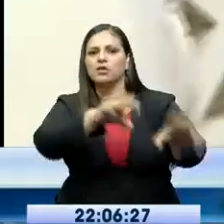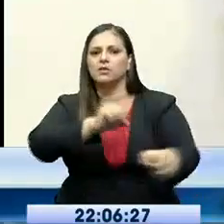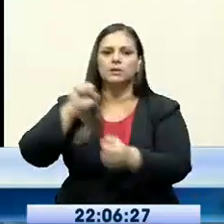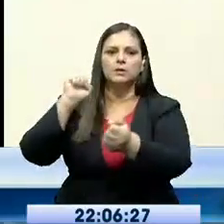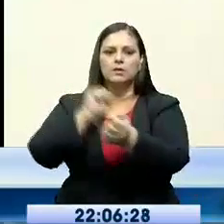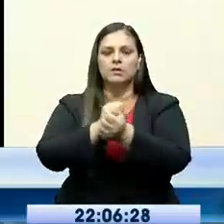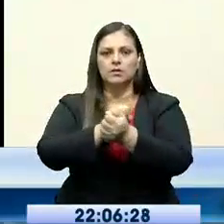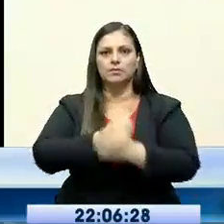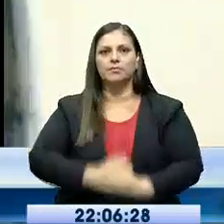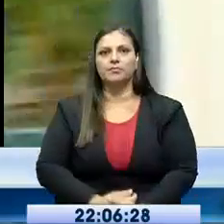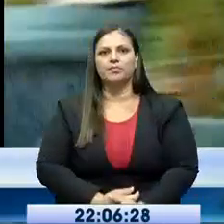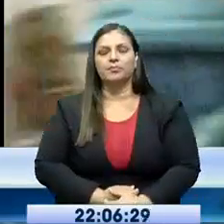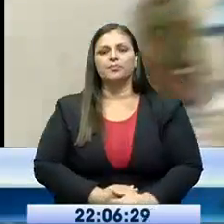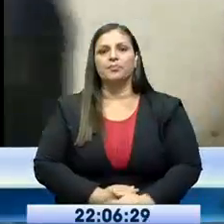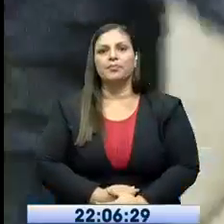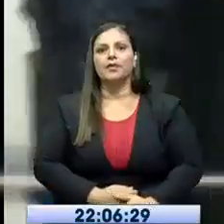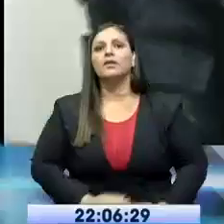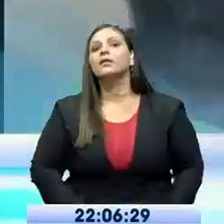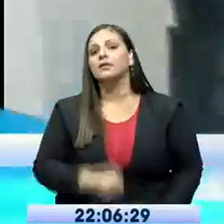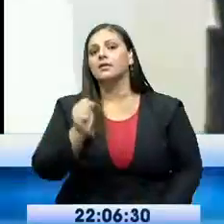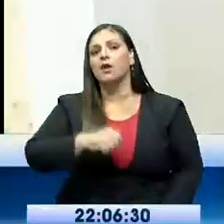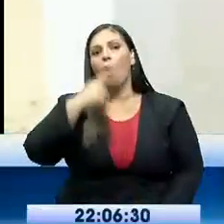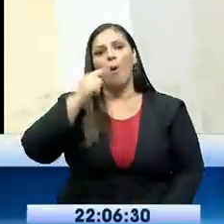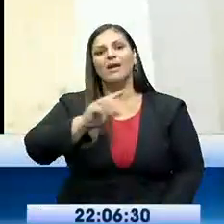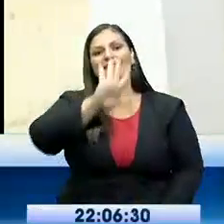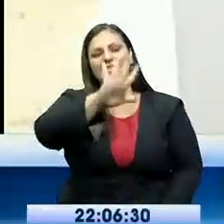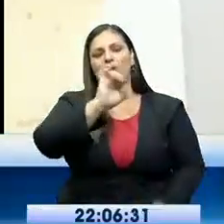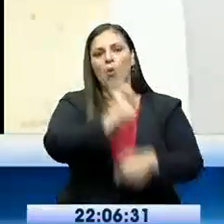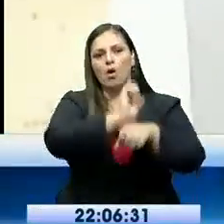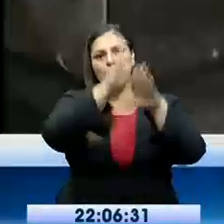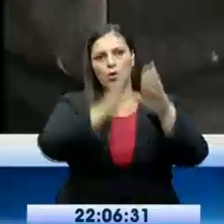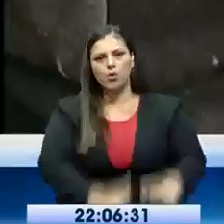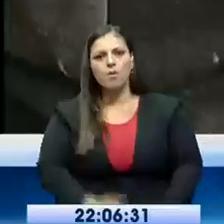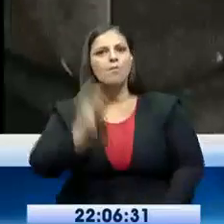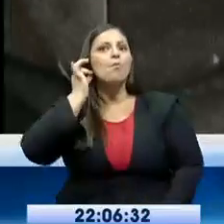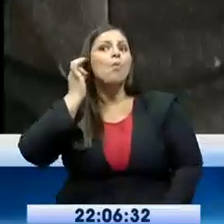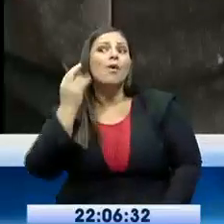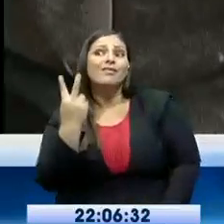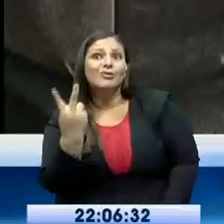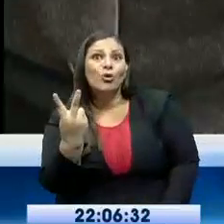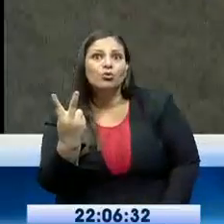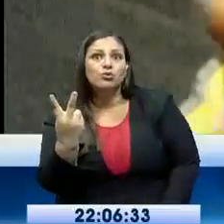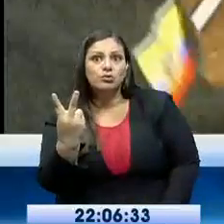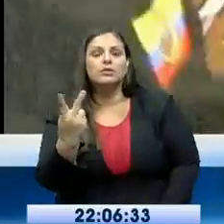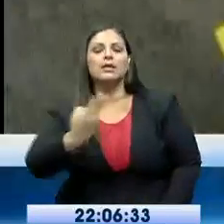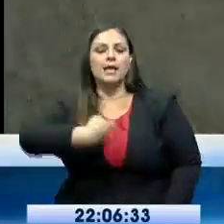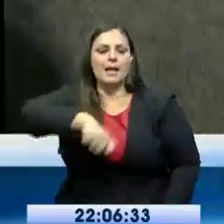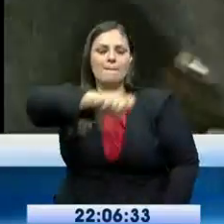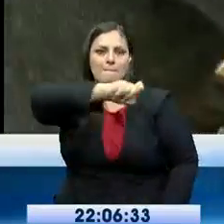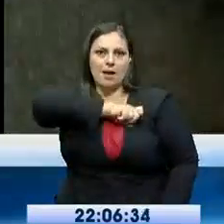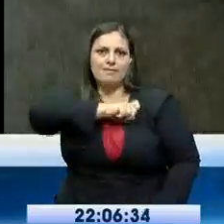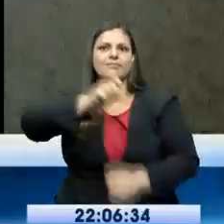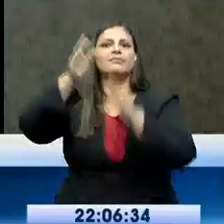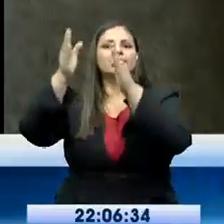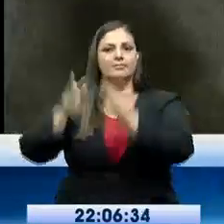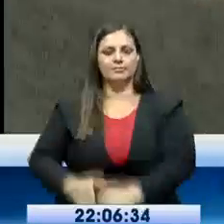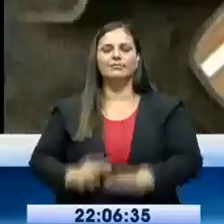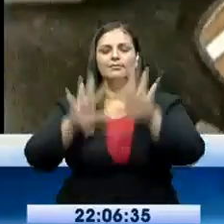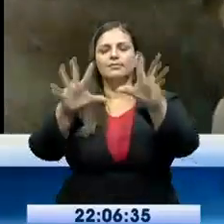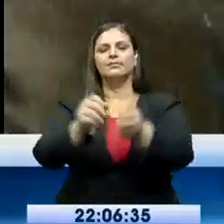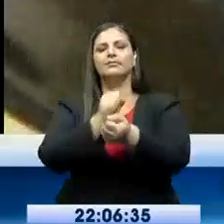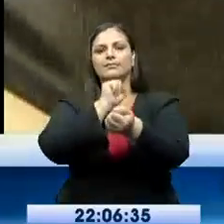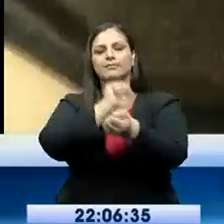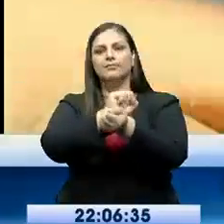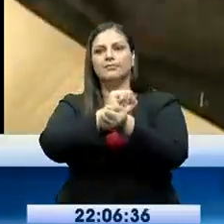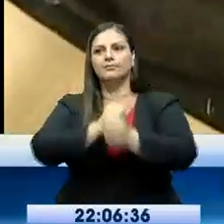ecuatorianos, españolas y colombianas. Y estas personas han sido encontradas con 15 maletas de clorhidrato de cocaína, aproximadamente